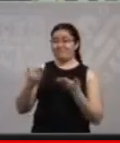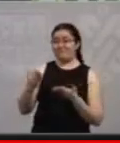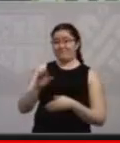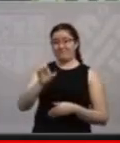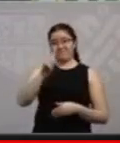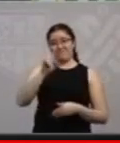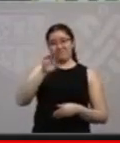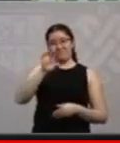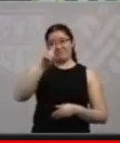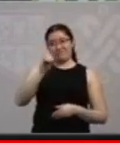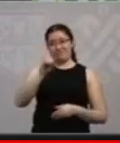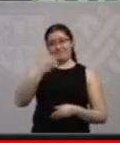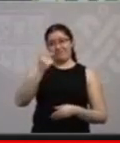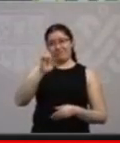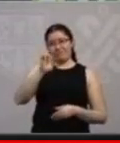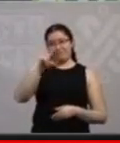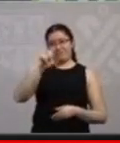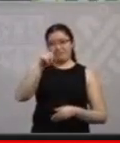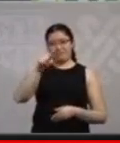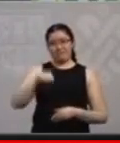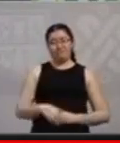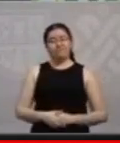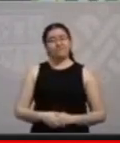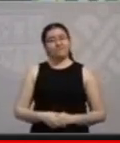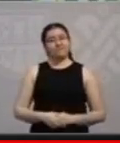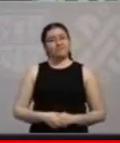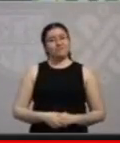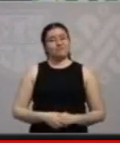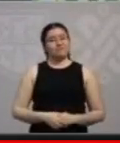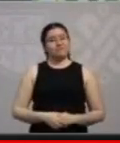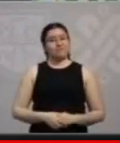Escuchamos a Eduardo Hernández de El Universal.